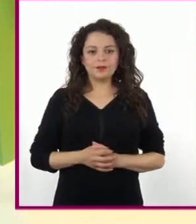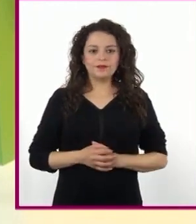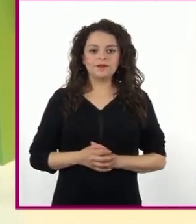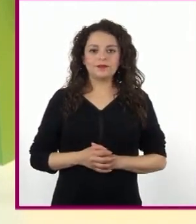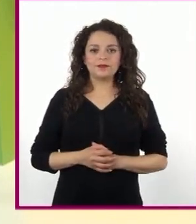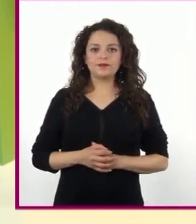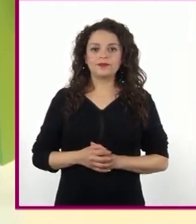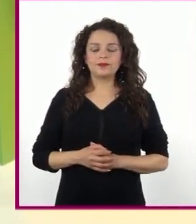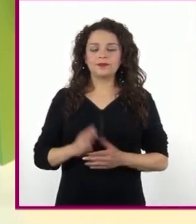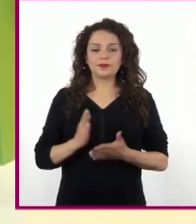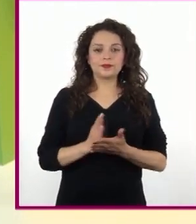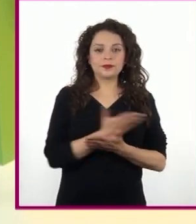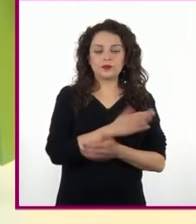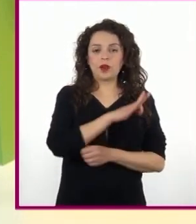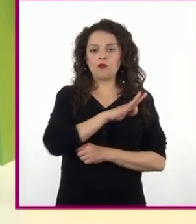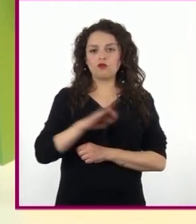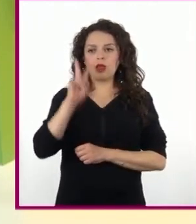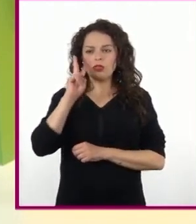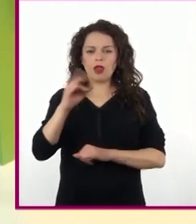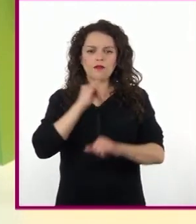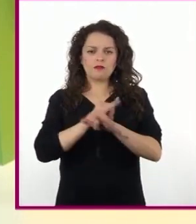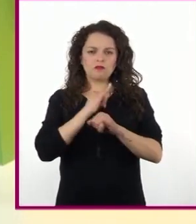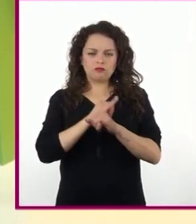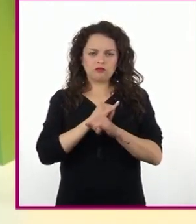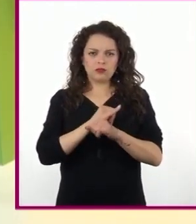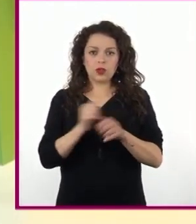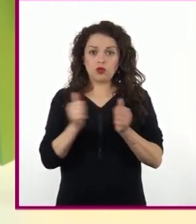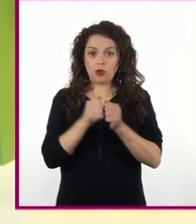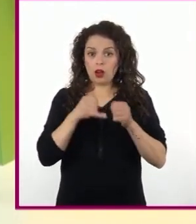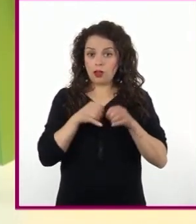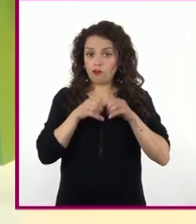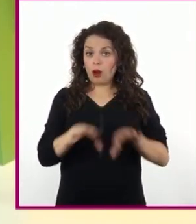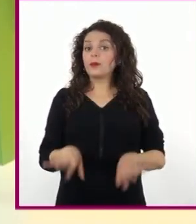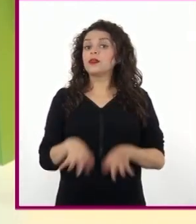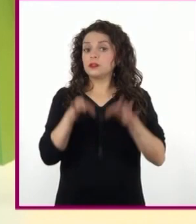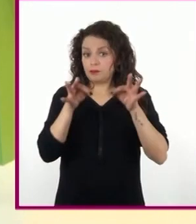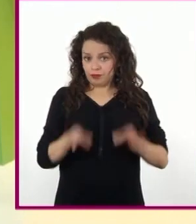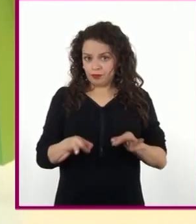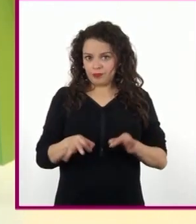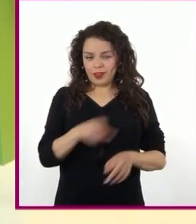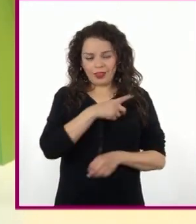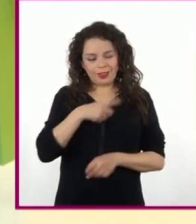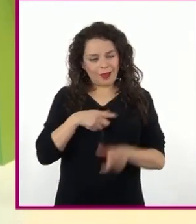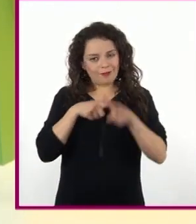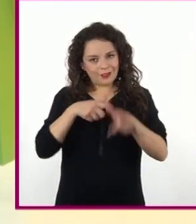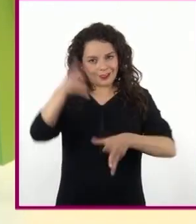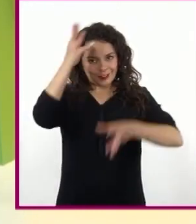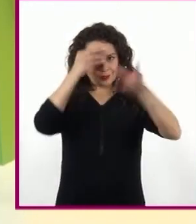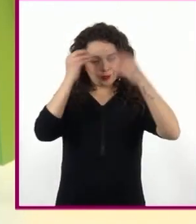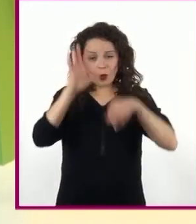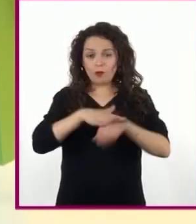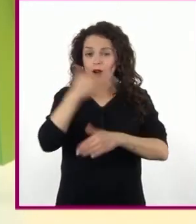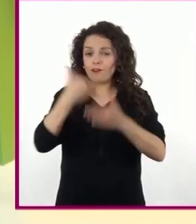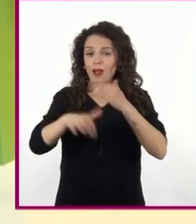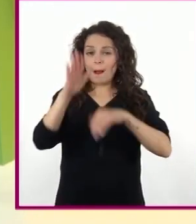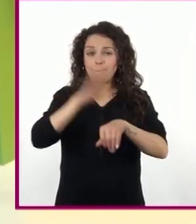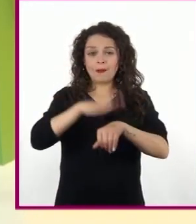También pueden recurrir a páginas electrónicas confiables. Sigan aprendiendo, ya que aún queda mucho por